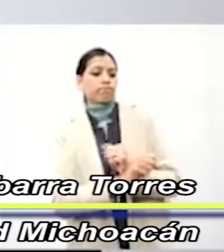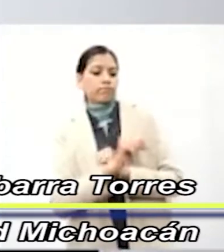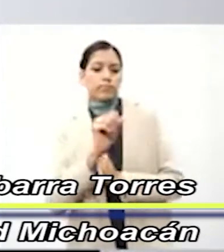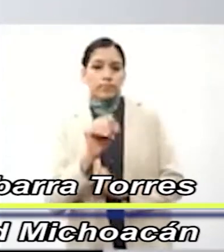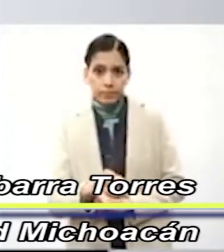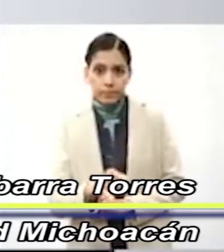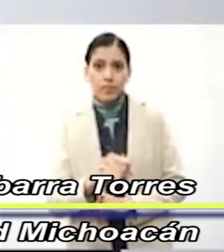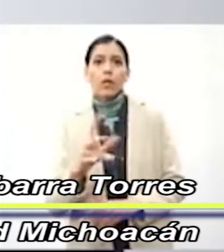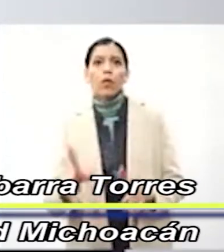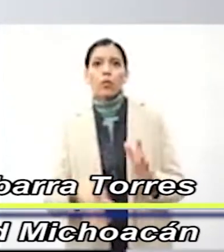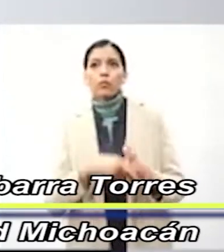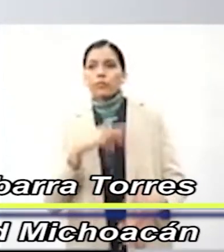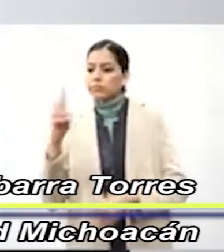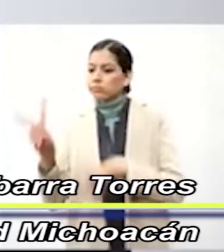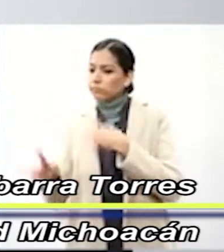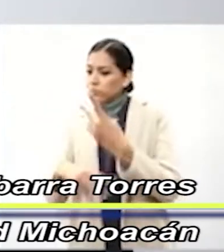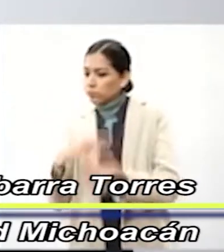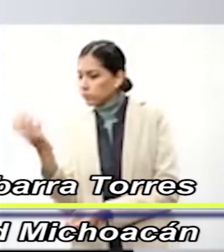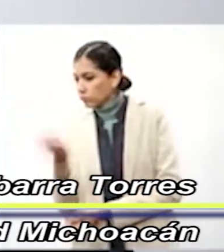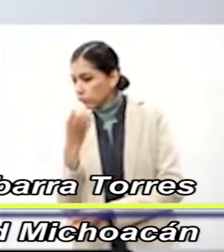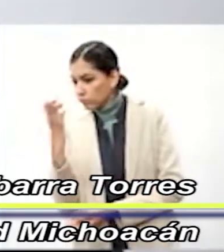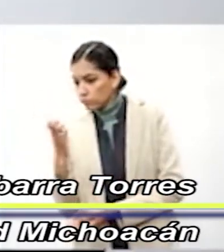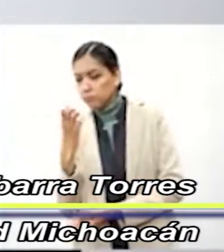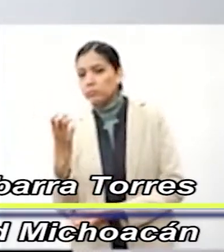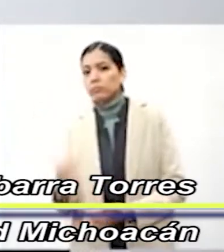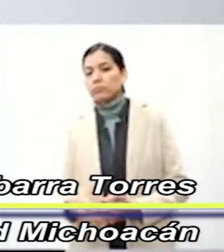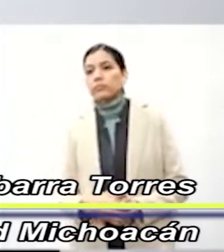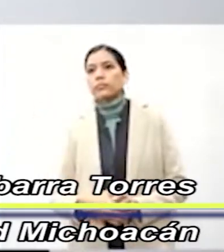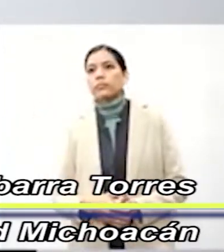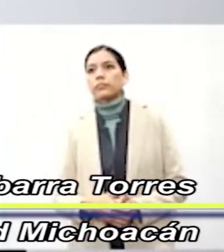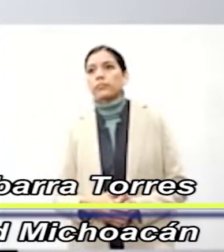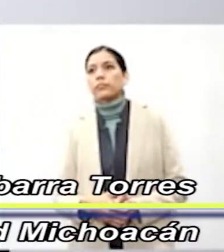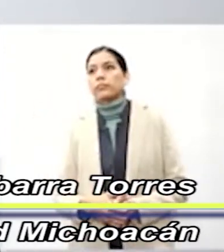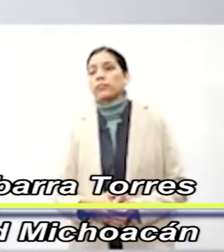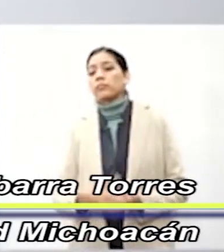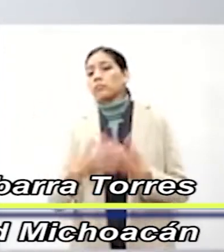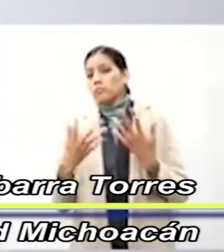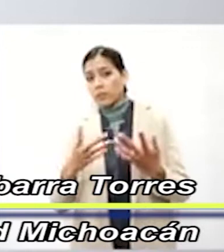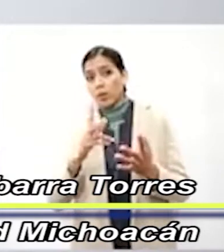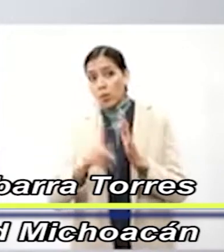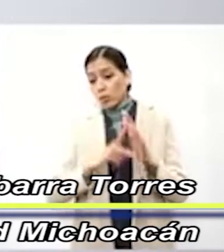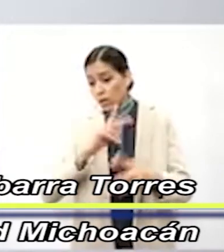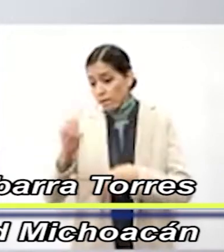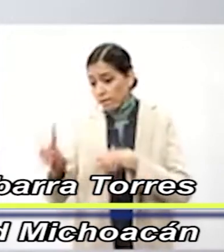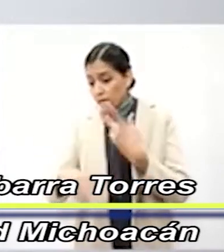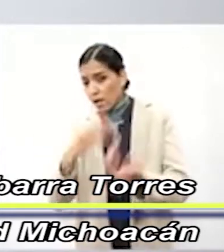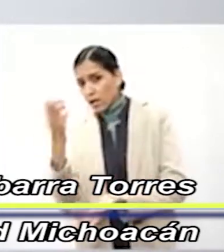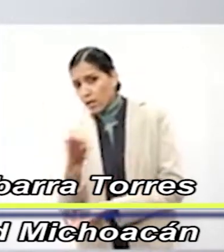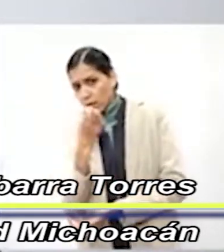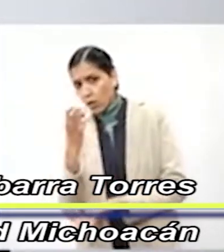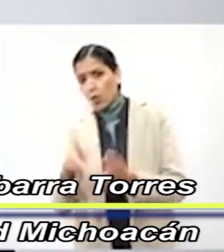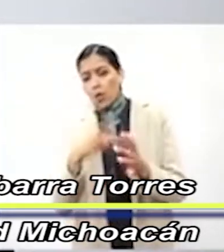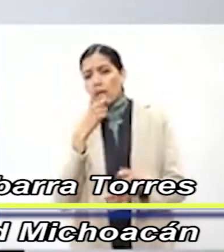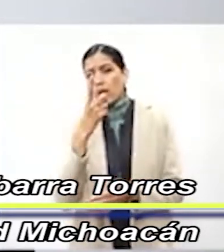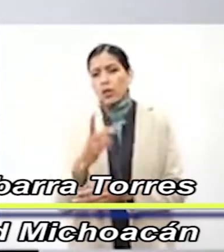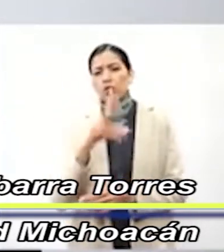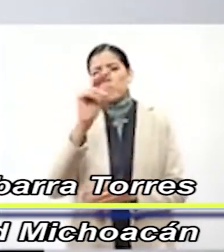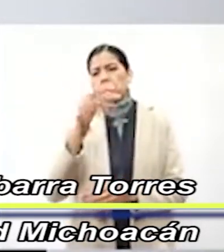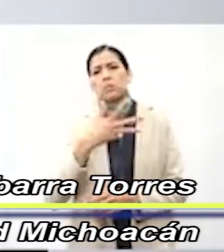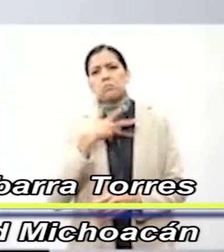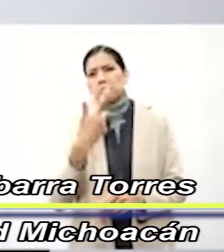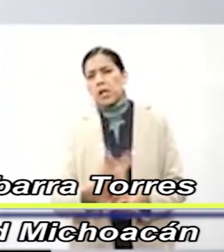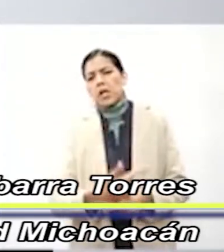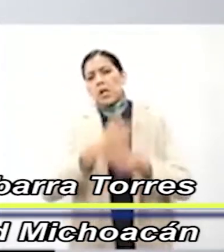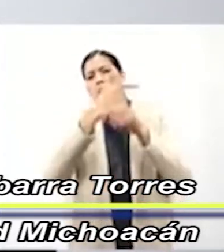de regreso a clases de manera presencial y el hecho de regresar a clase repito no incrementa